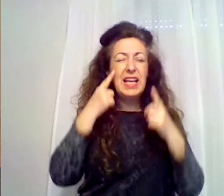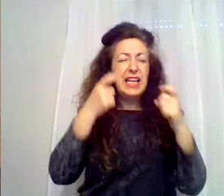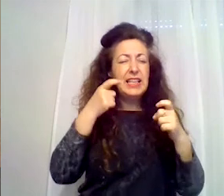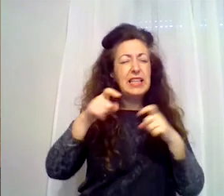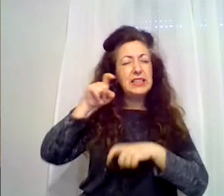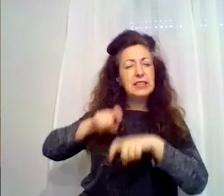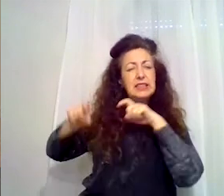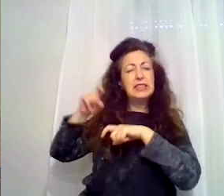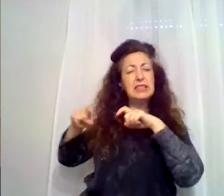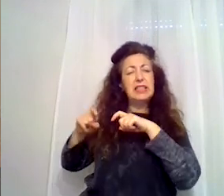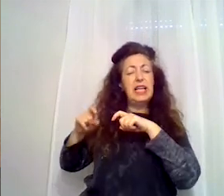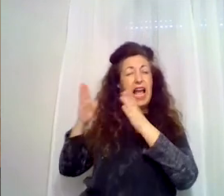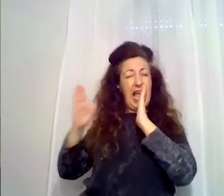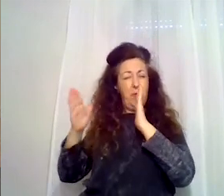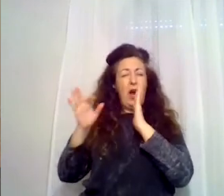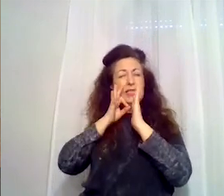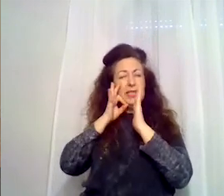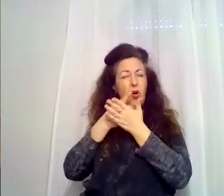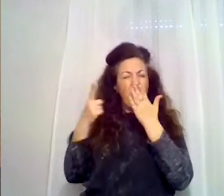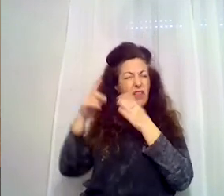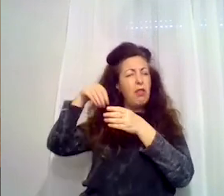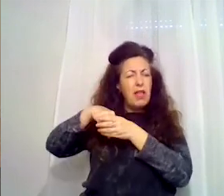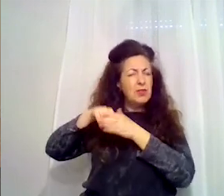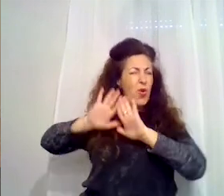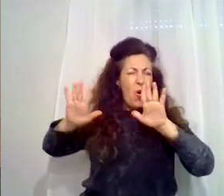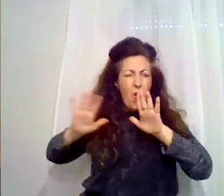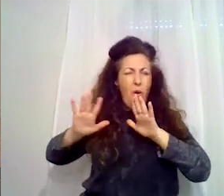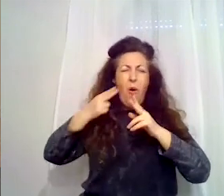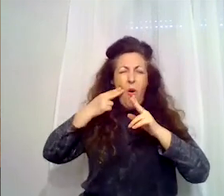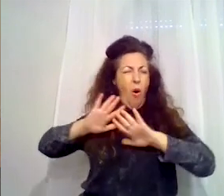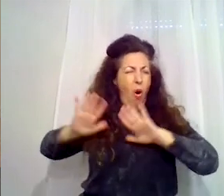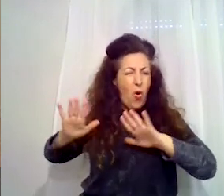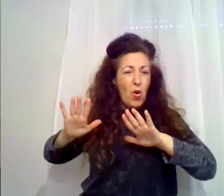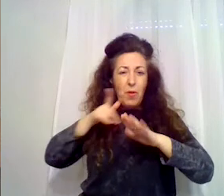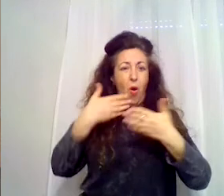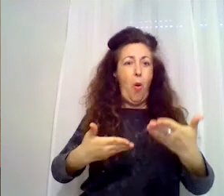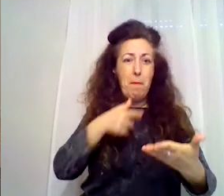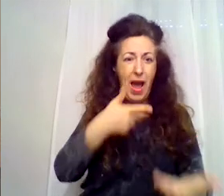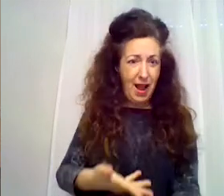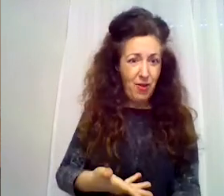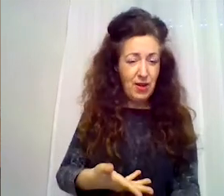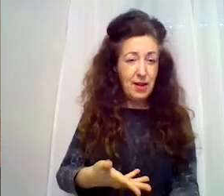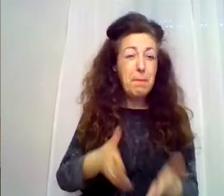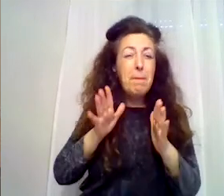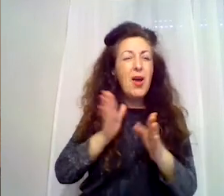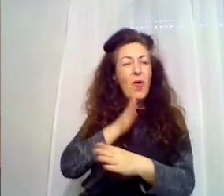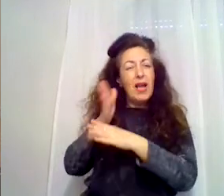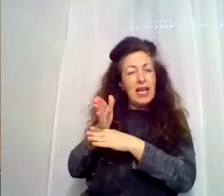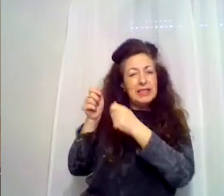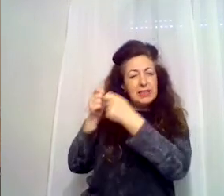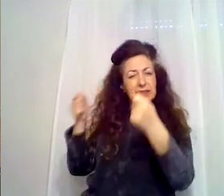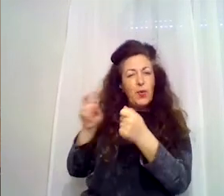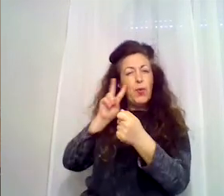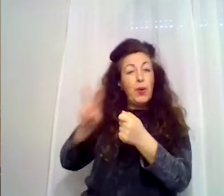un tipo con una vida realmente, podemos etiquetar, de mediocre en relación a grandes nobles